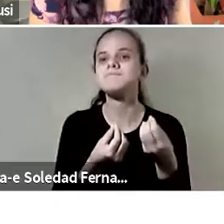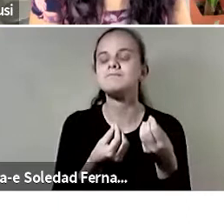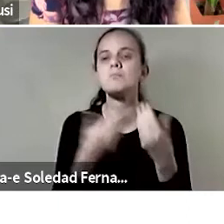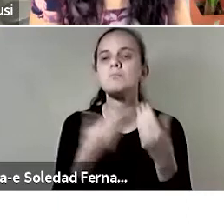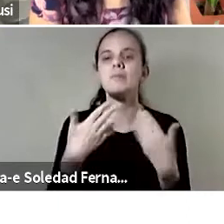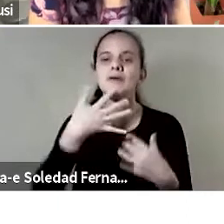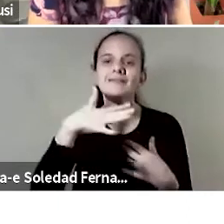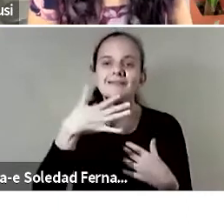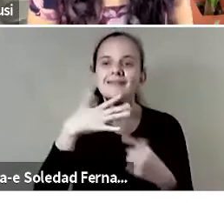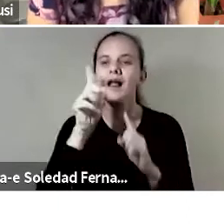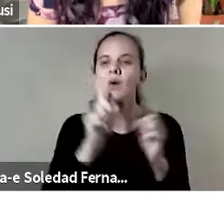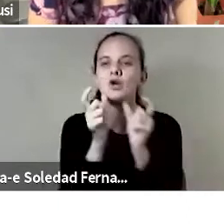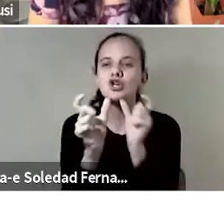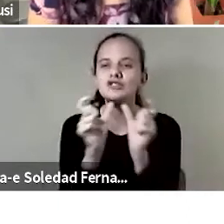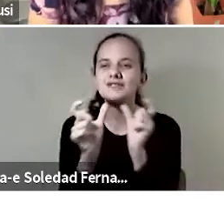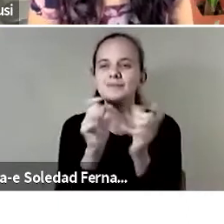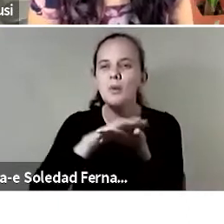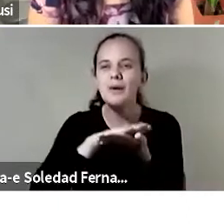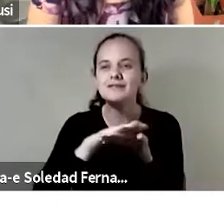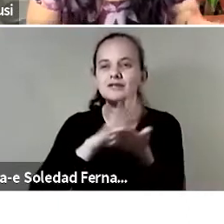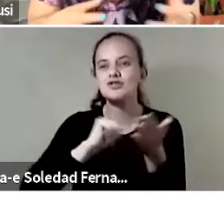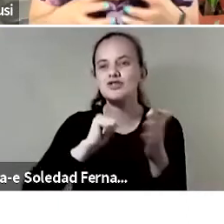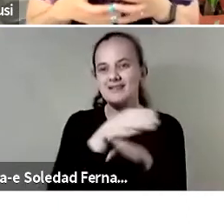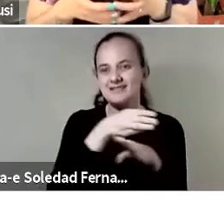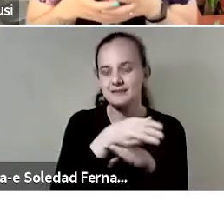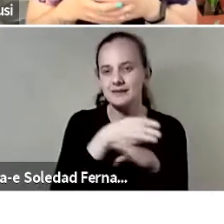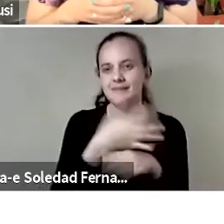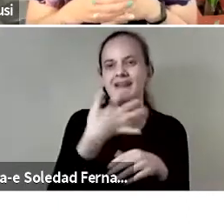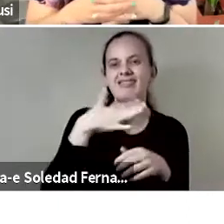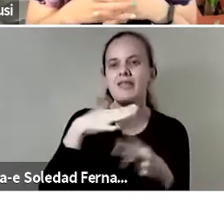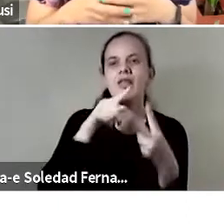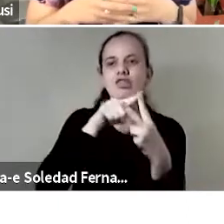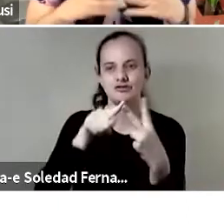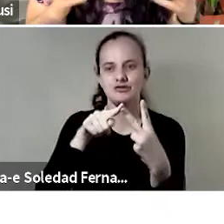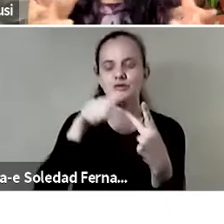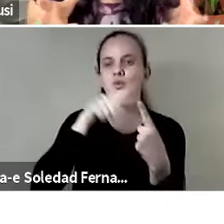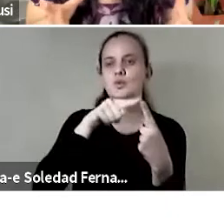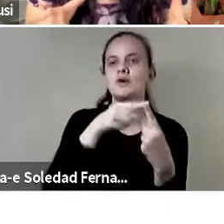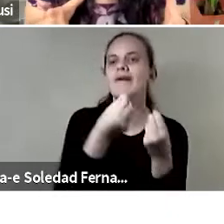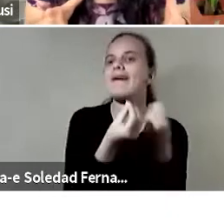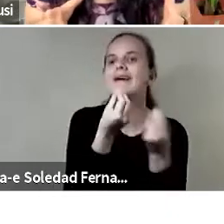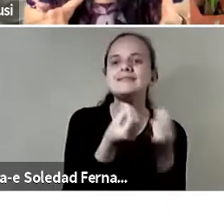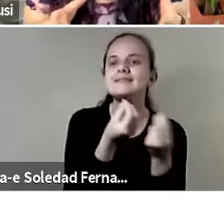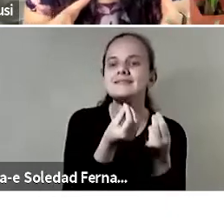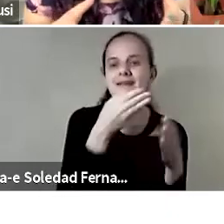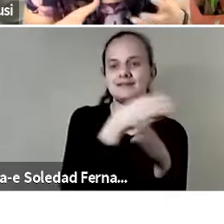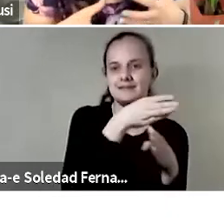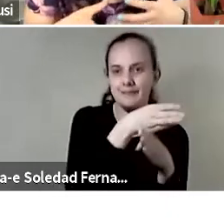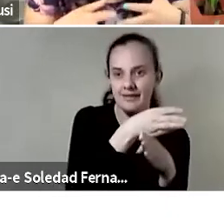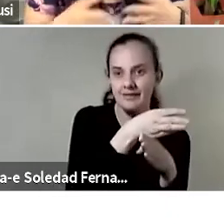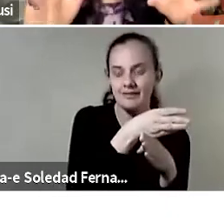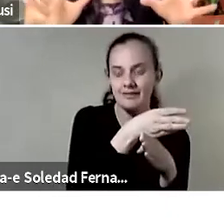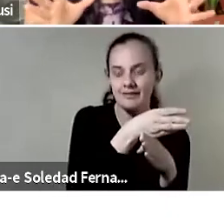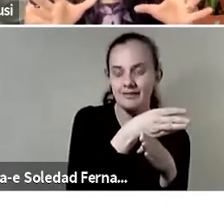genial. Bueno, el objetivo de hoy va a ser que podamos comprender conceptos básicos relacionados a accesibilidad para